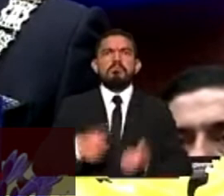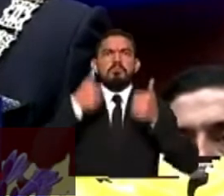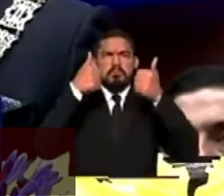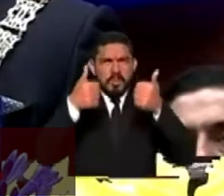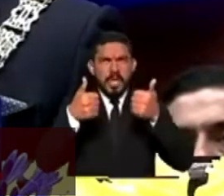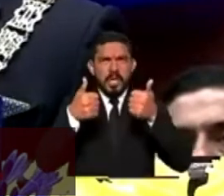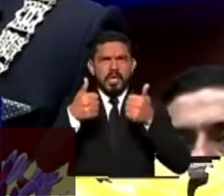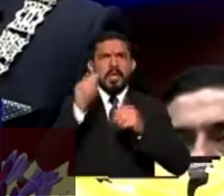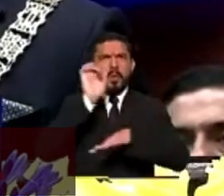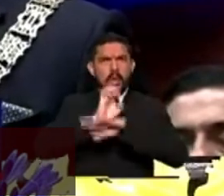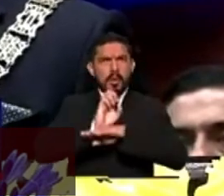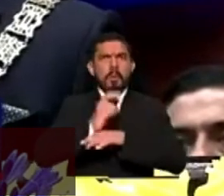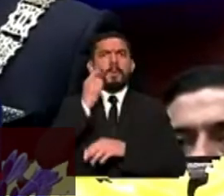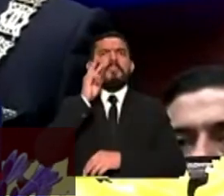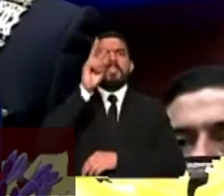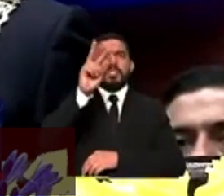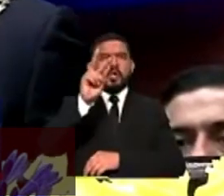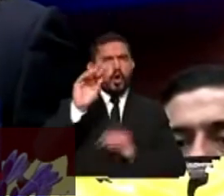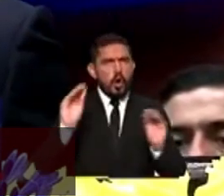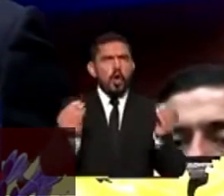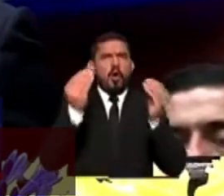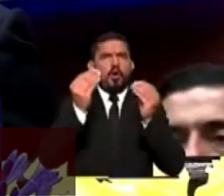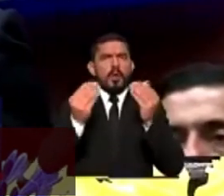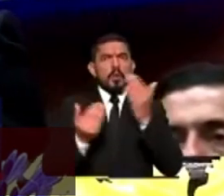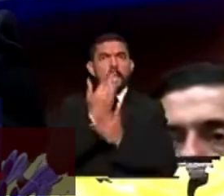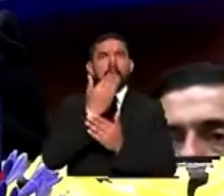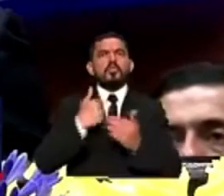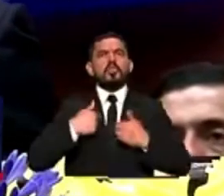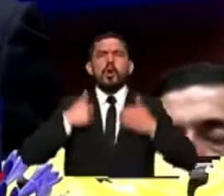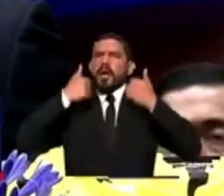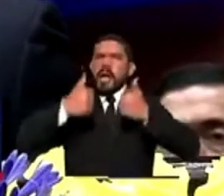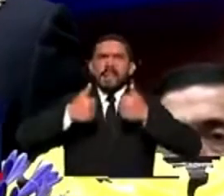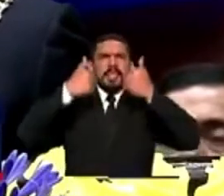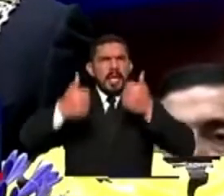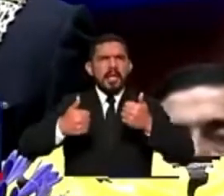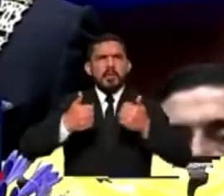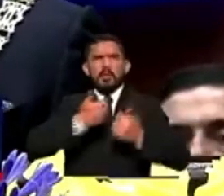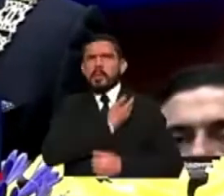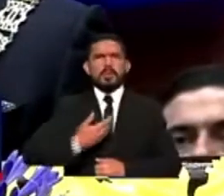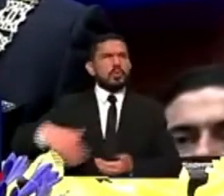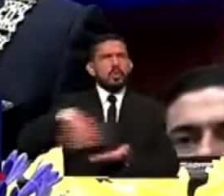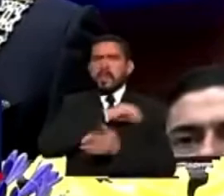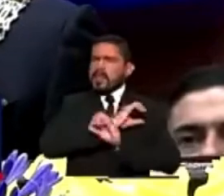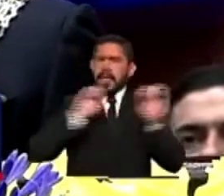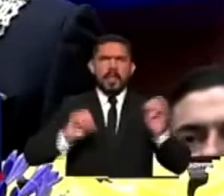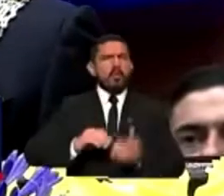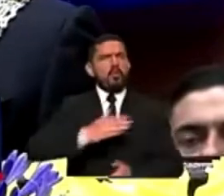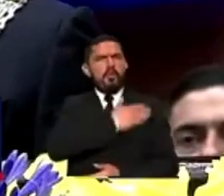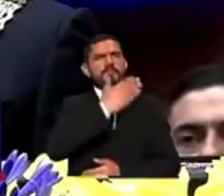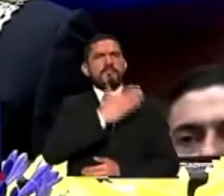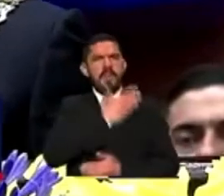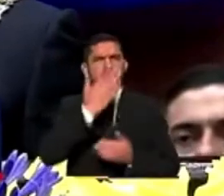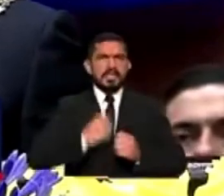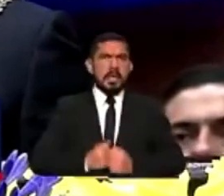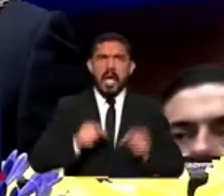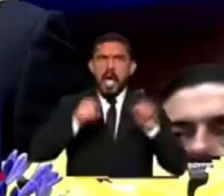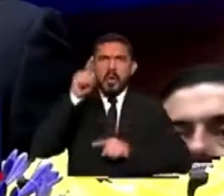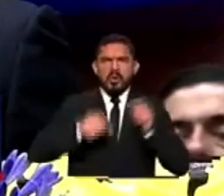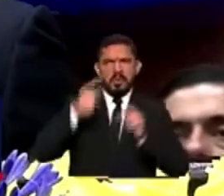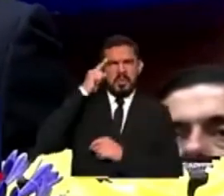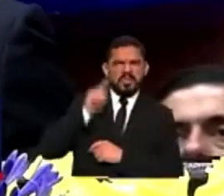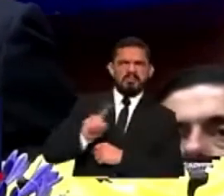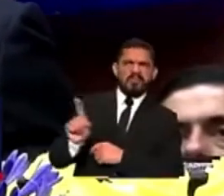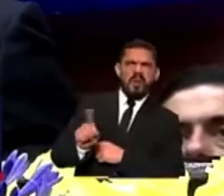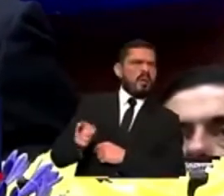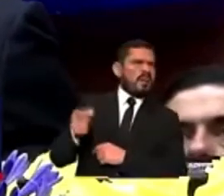visión renovada y joven, me lancé a la presidencia sin dudarlo. Pocos pensaban que tenía